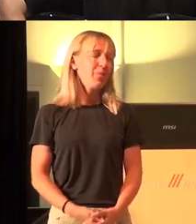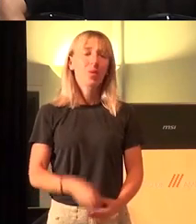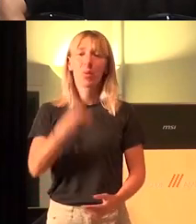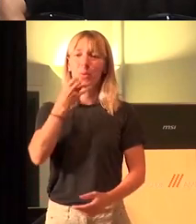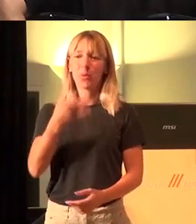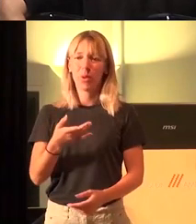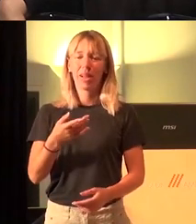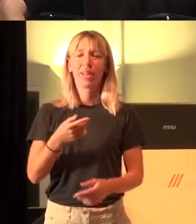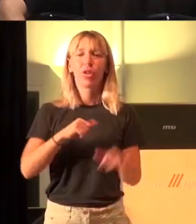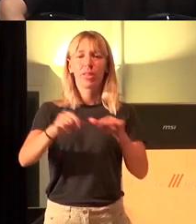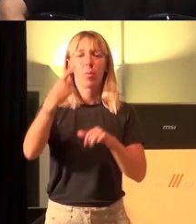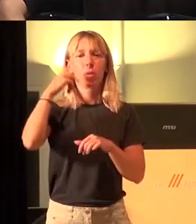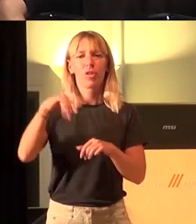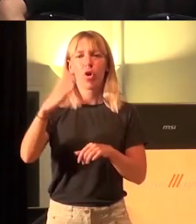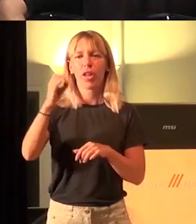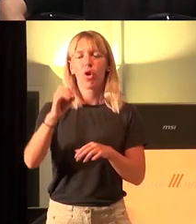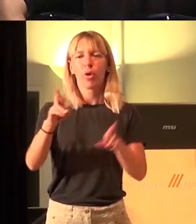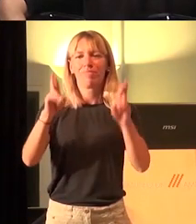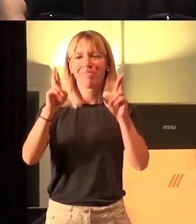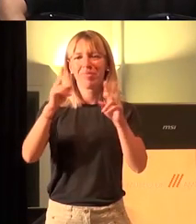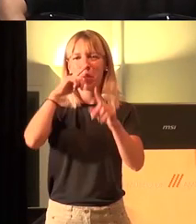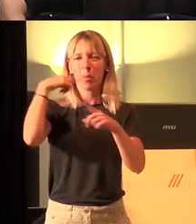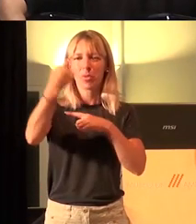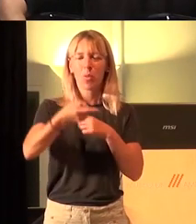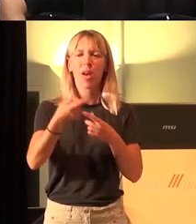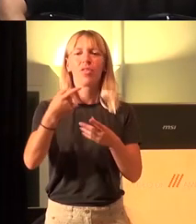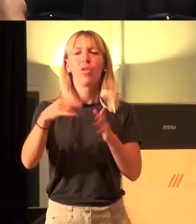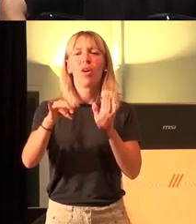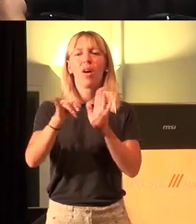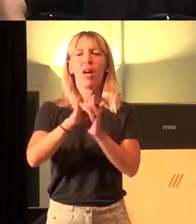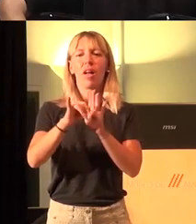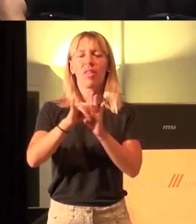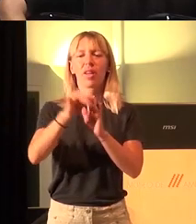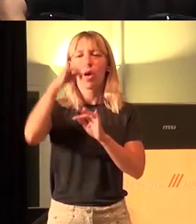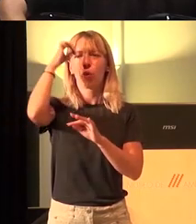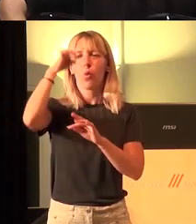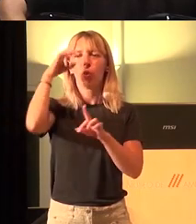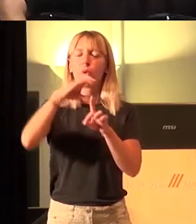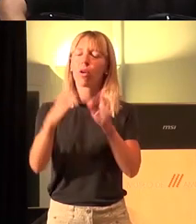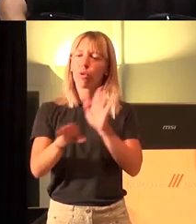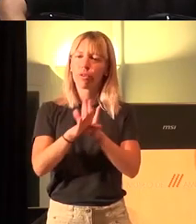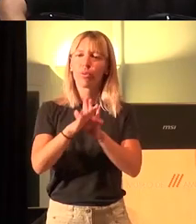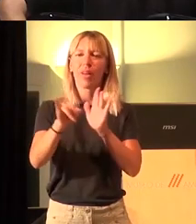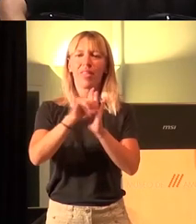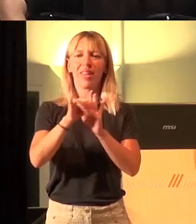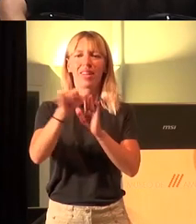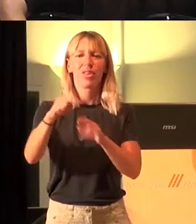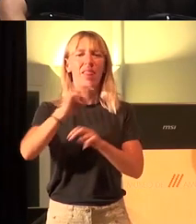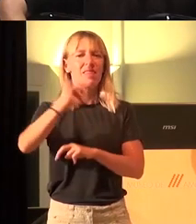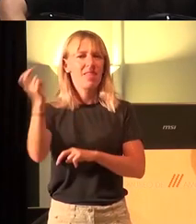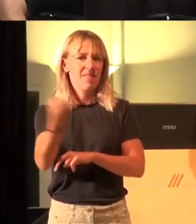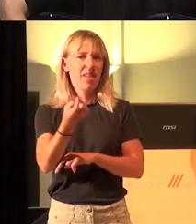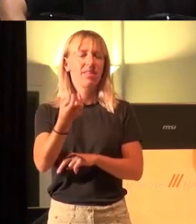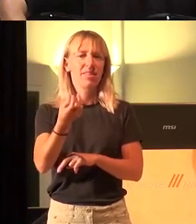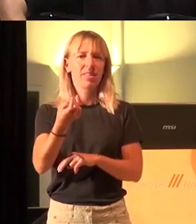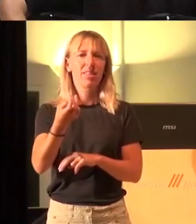Bueno, desde el Museo ICO deseamos que el próximo año Acerca Cultura siga acercando esa diversidad